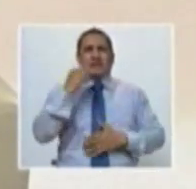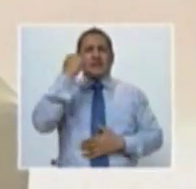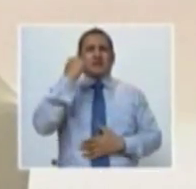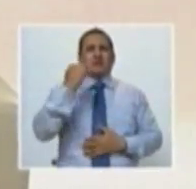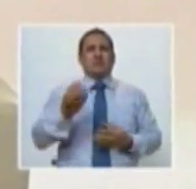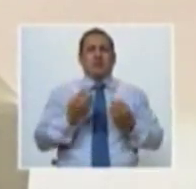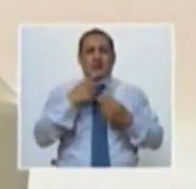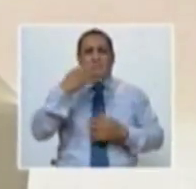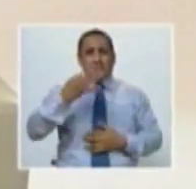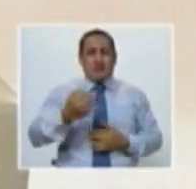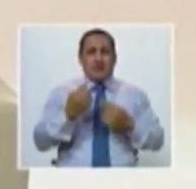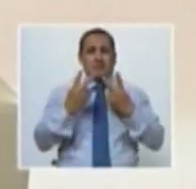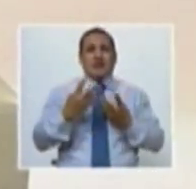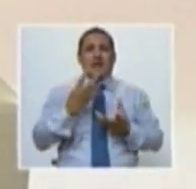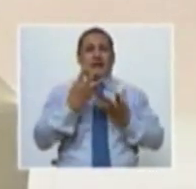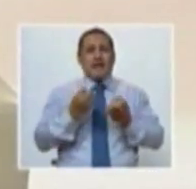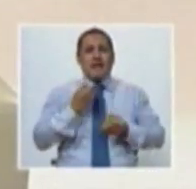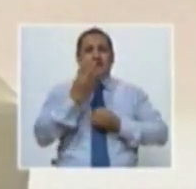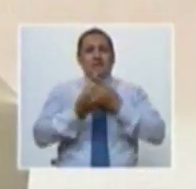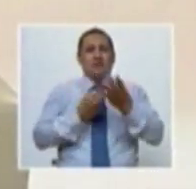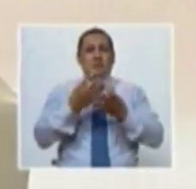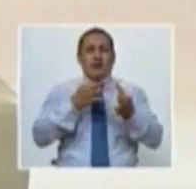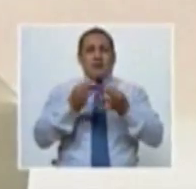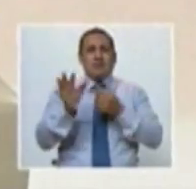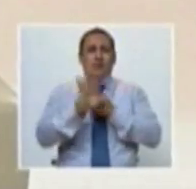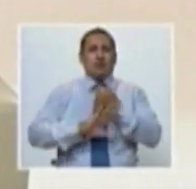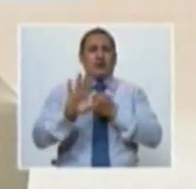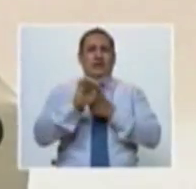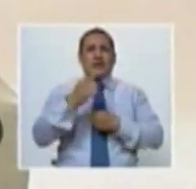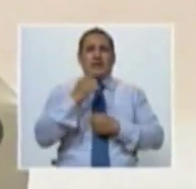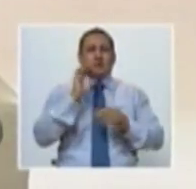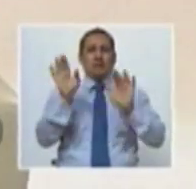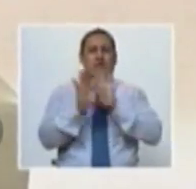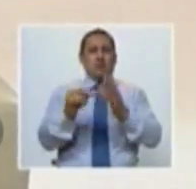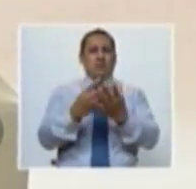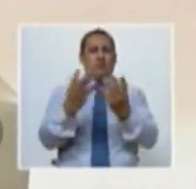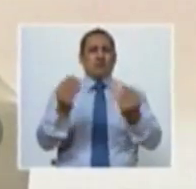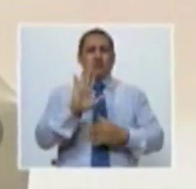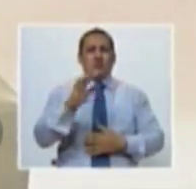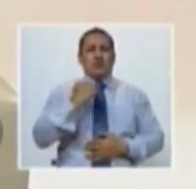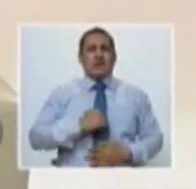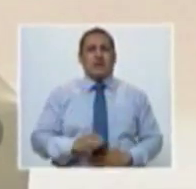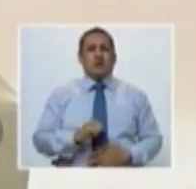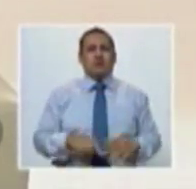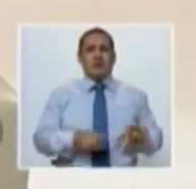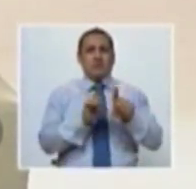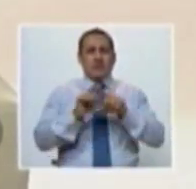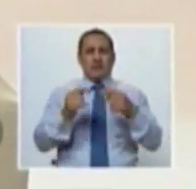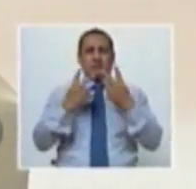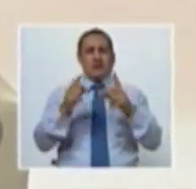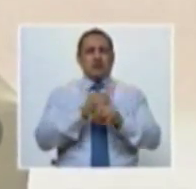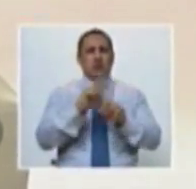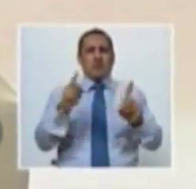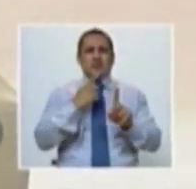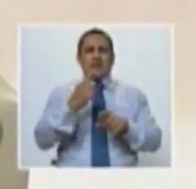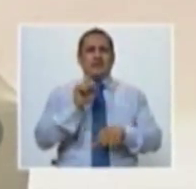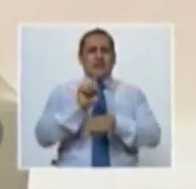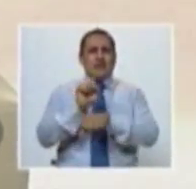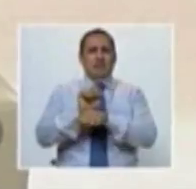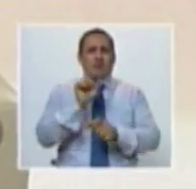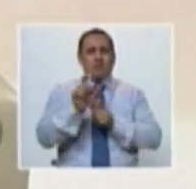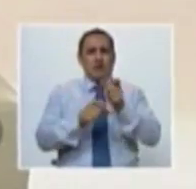porque básicamente están diciendo lo que queremos proteger es por encima de todo a nuestros hijos, a fin de que no sean enseñados por gente